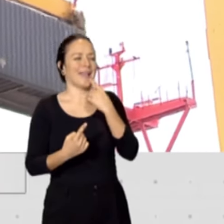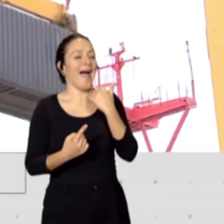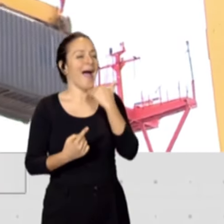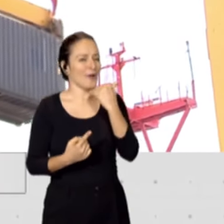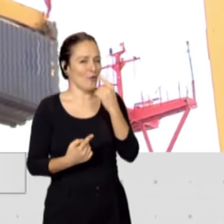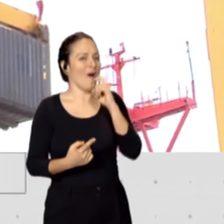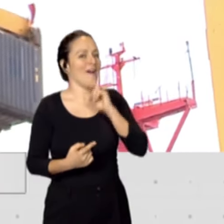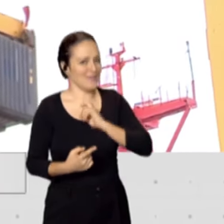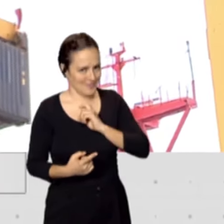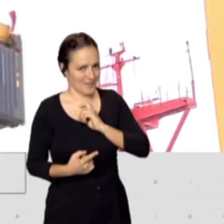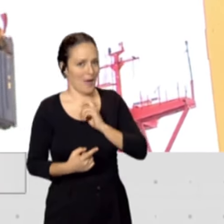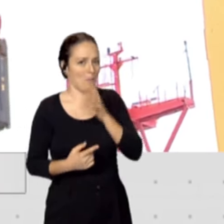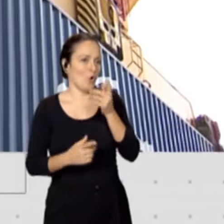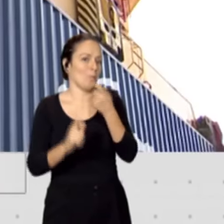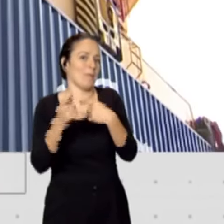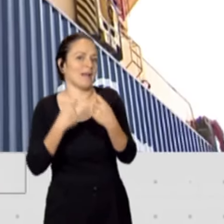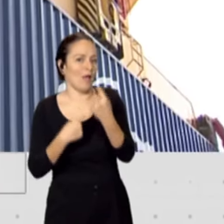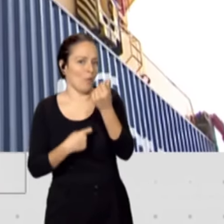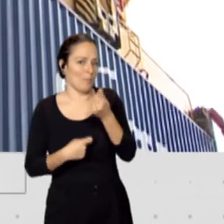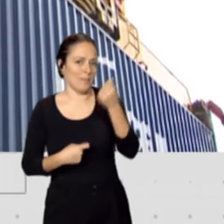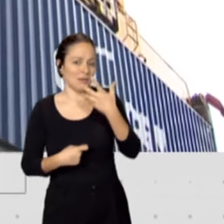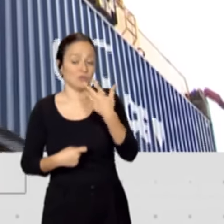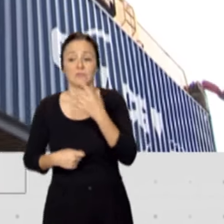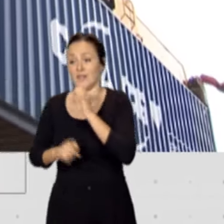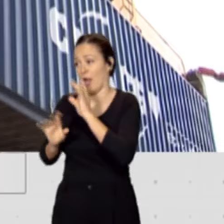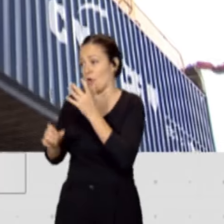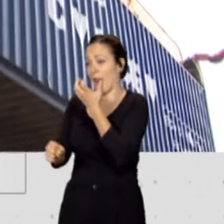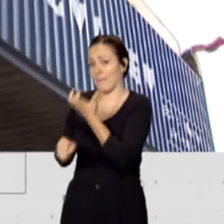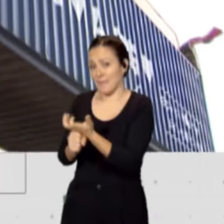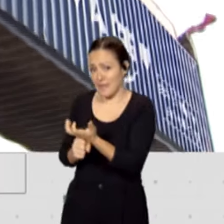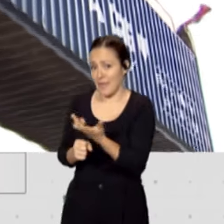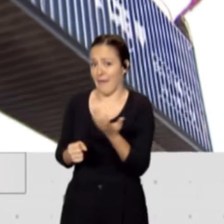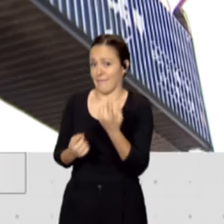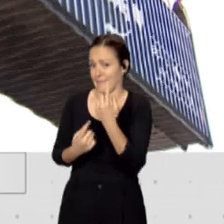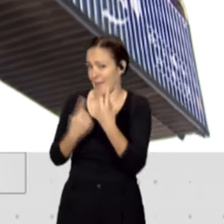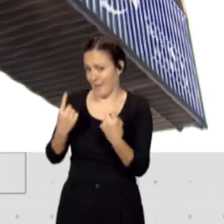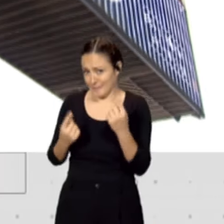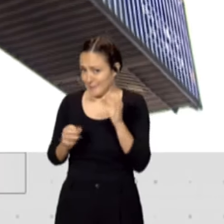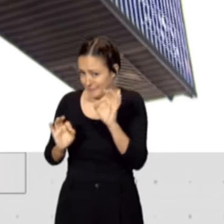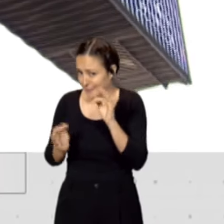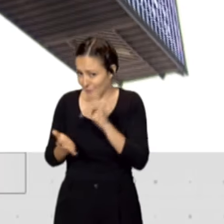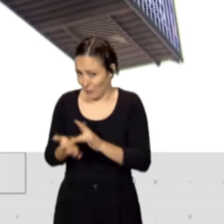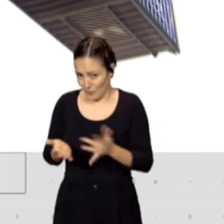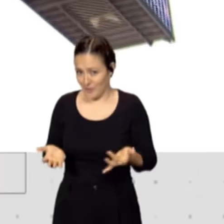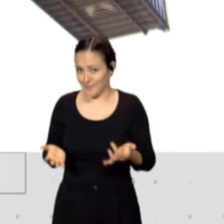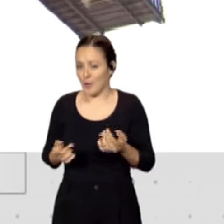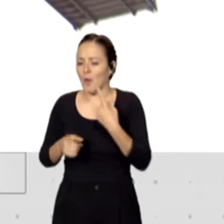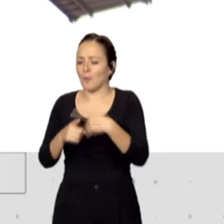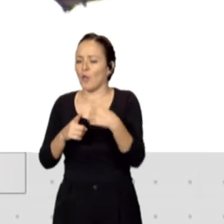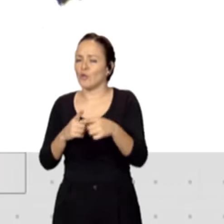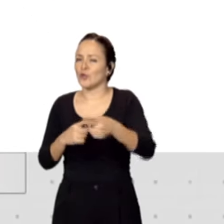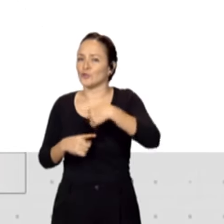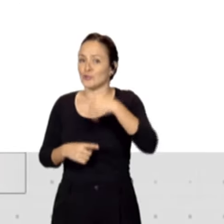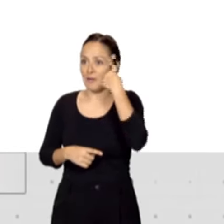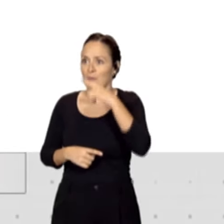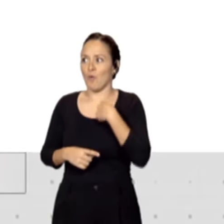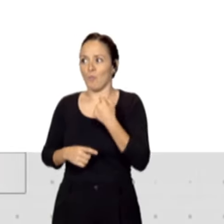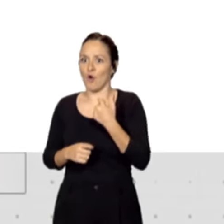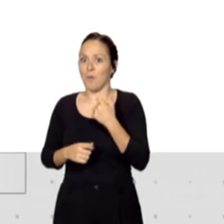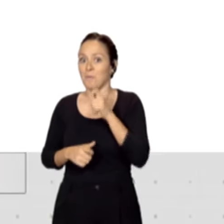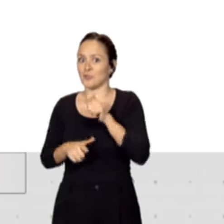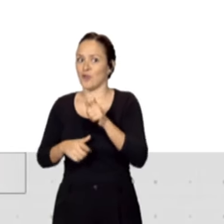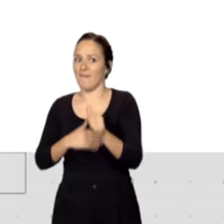mercado Por ejemplo de los precios la piña Tropical a veces es decir hay productos que sabemos que son muy tentadores para quien va a